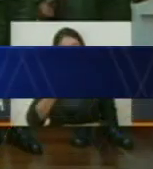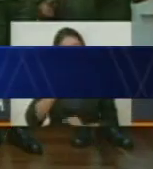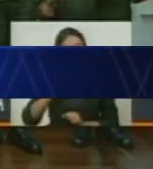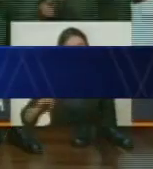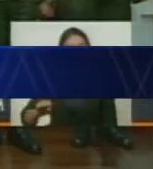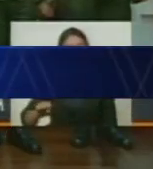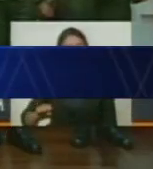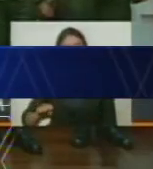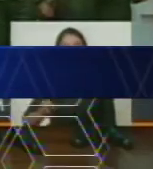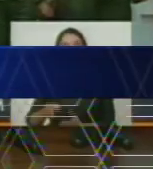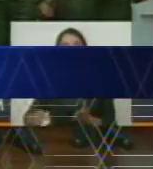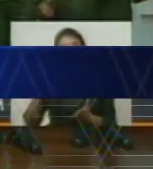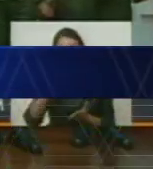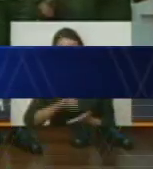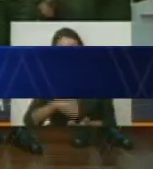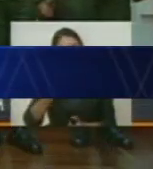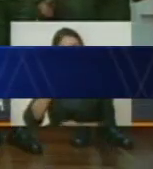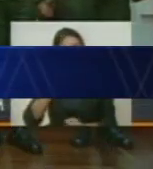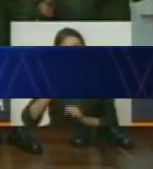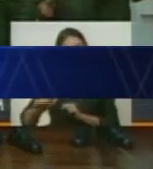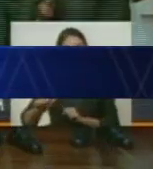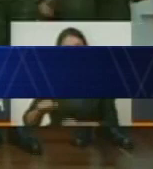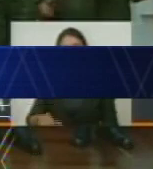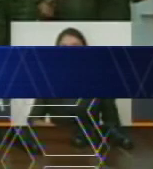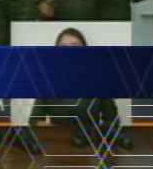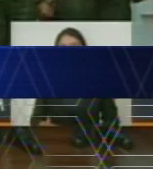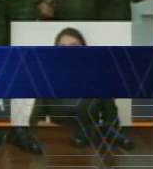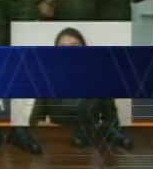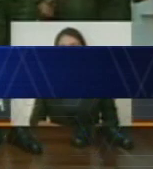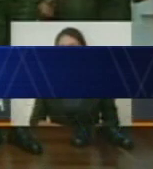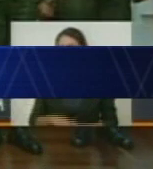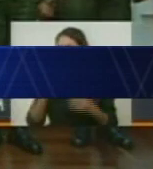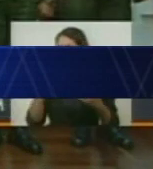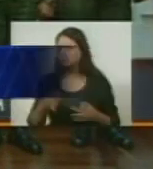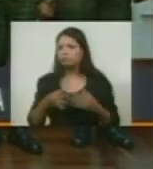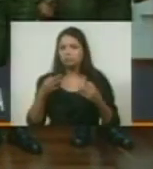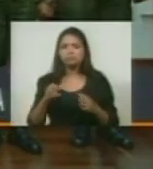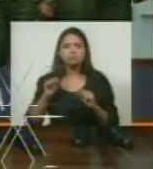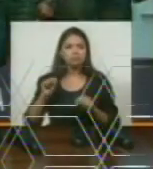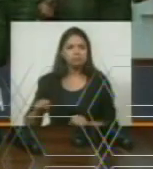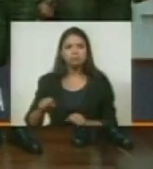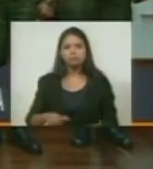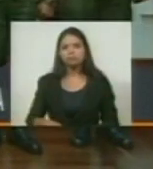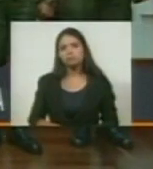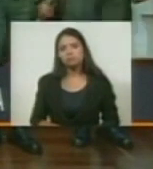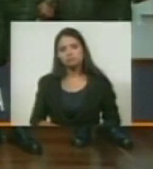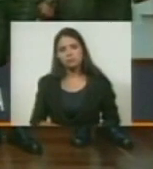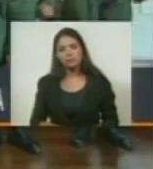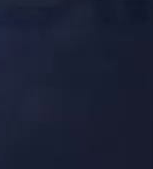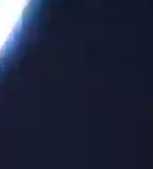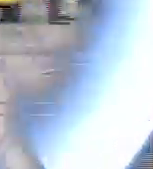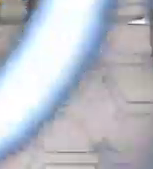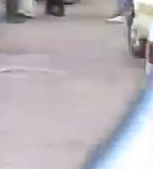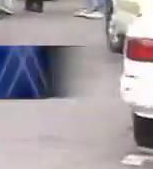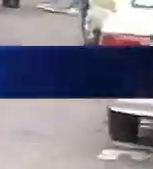Comunicado. Ministro Padrino López rechazó las advertencias de Estados Unidos con respecto a la constituyente.